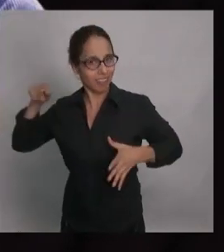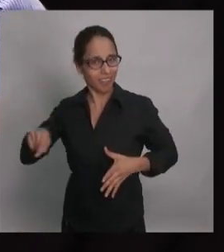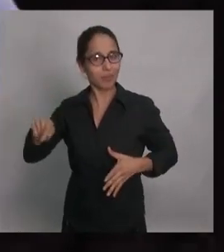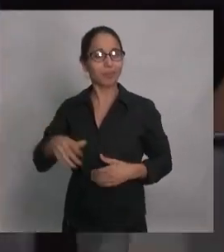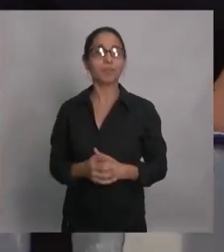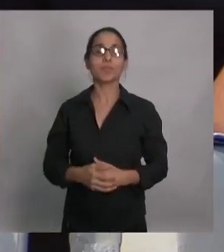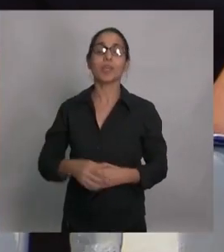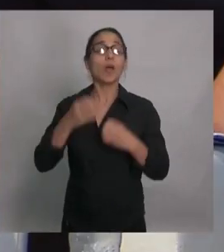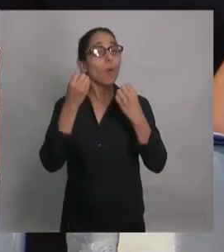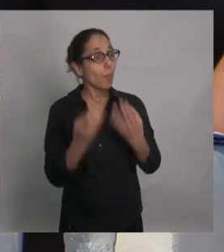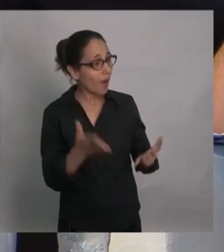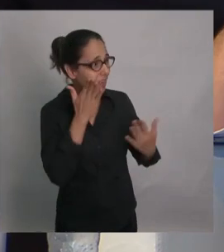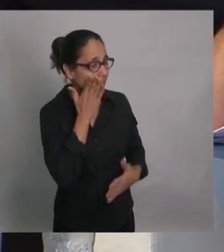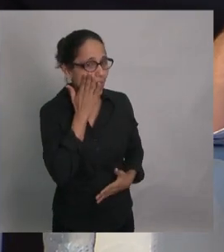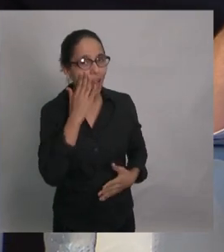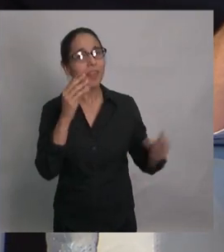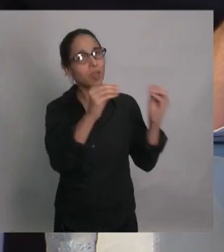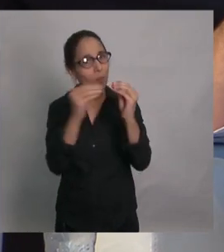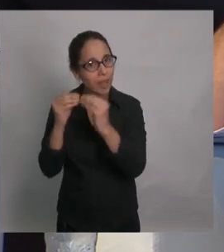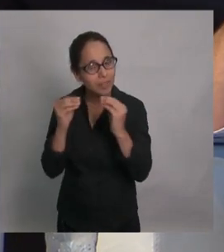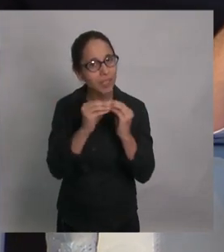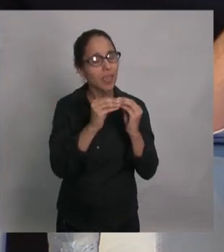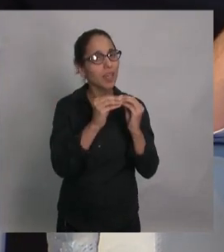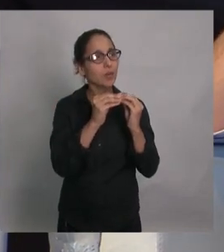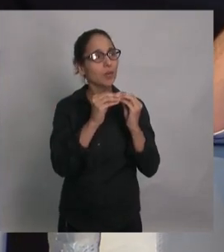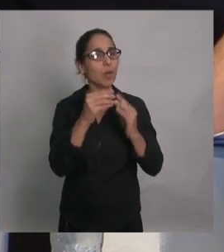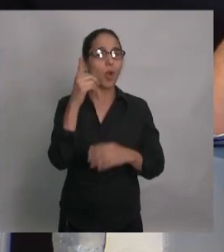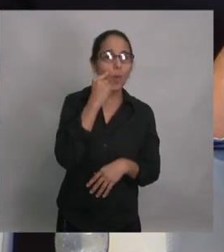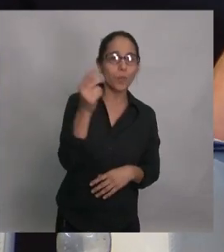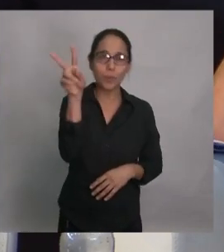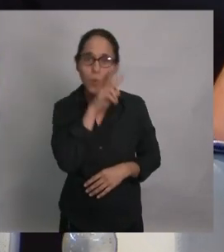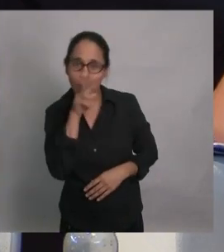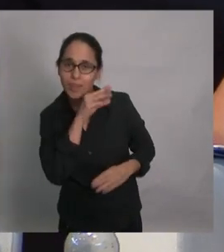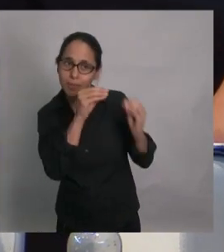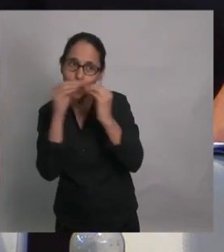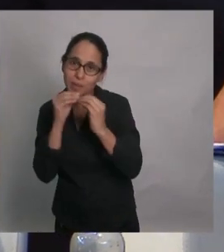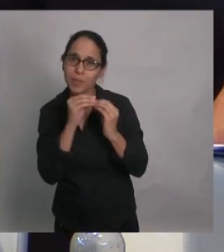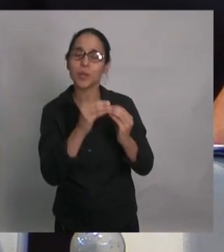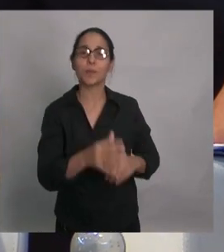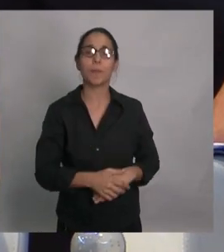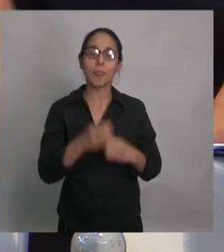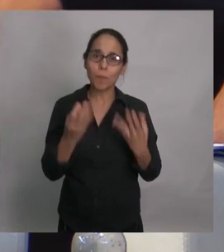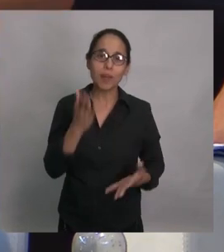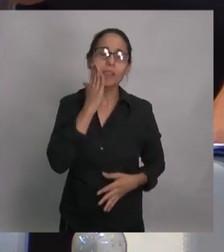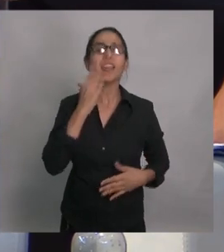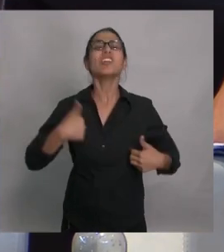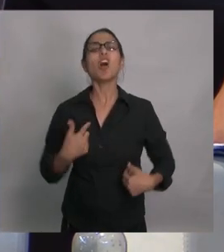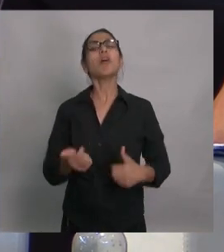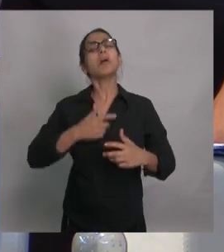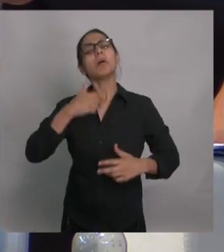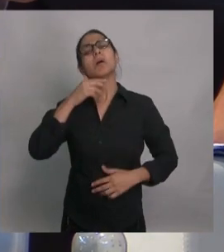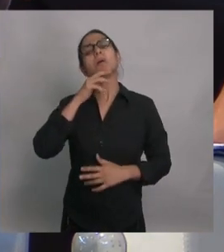Buenas tardes, compañeras. Buenas tardes, compañeros. Voy a hablar sentado porque